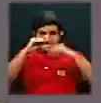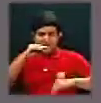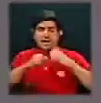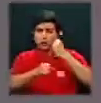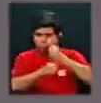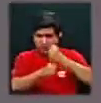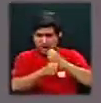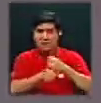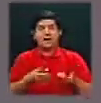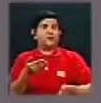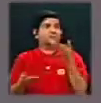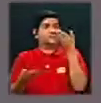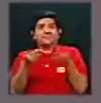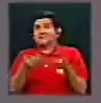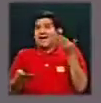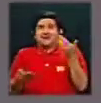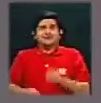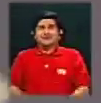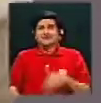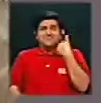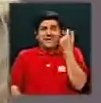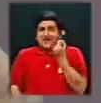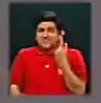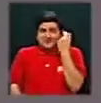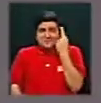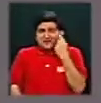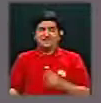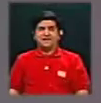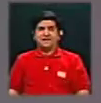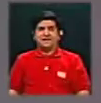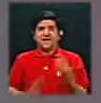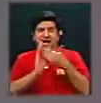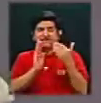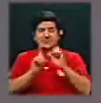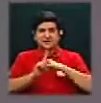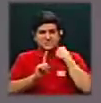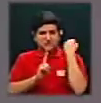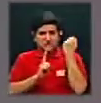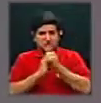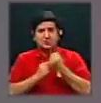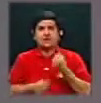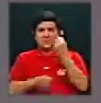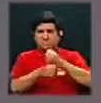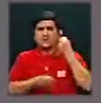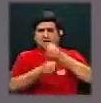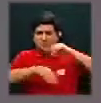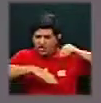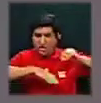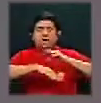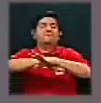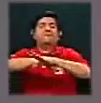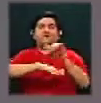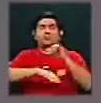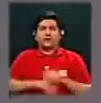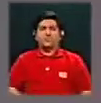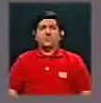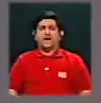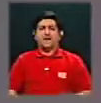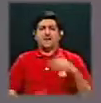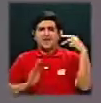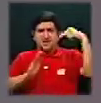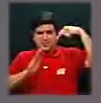sea, es casi, sí. es fácil entender uh-huh. que el deterioro en las condiciones de empleo que hemos vivido está repercutiendo uh-huh. en el